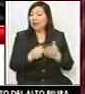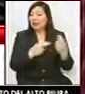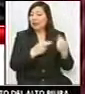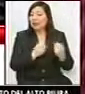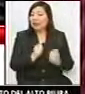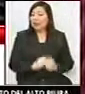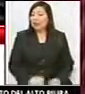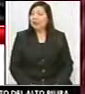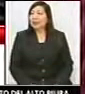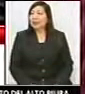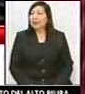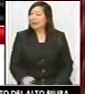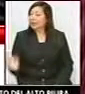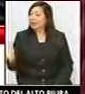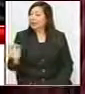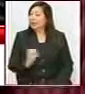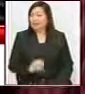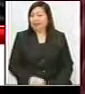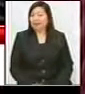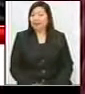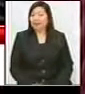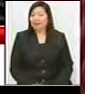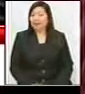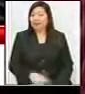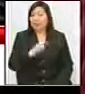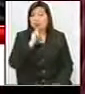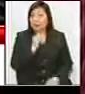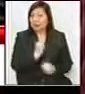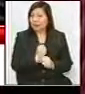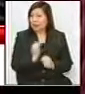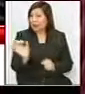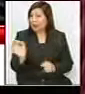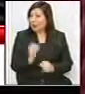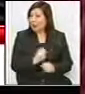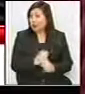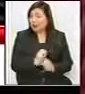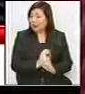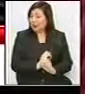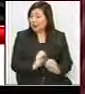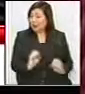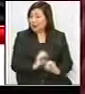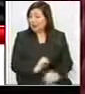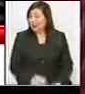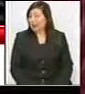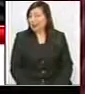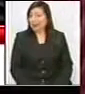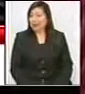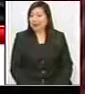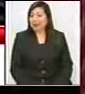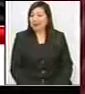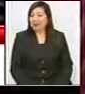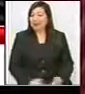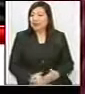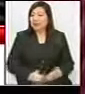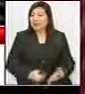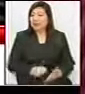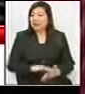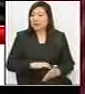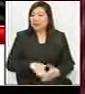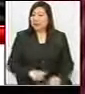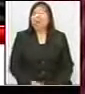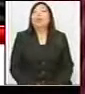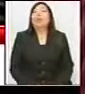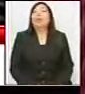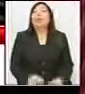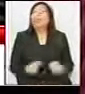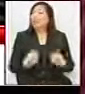ella en el proyecto Fugaz? En ninguna, presidenta, en ninguna. ¿Ella no trabajó en ninguna área? ¿No trabaja la señora en ninguna área? No, presidenta, no, no, de ninguna manera. ¿Y no ha